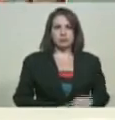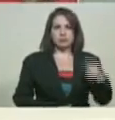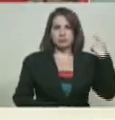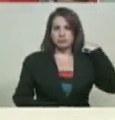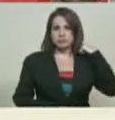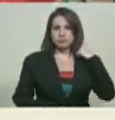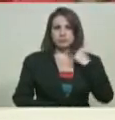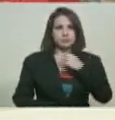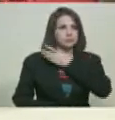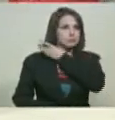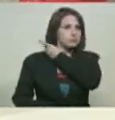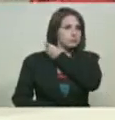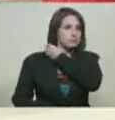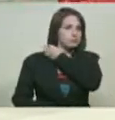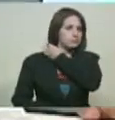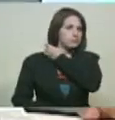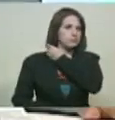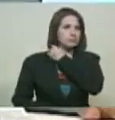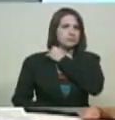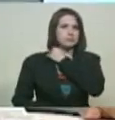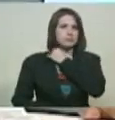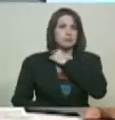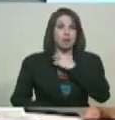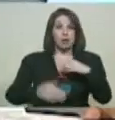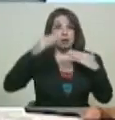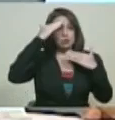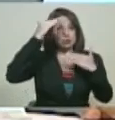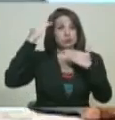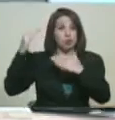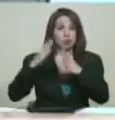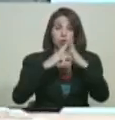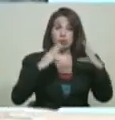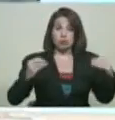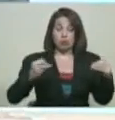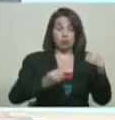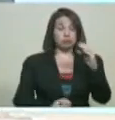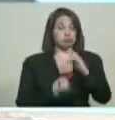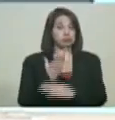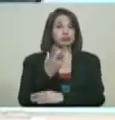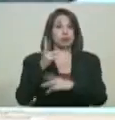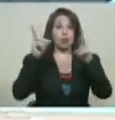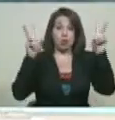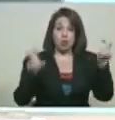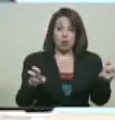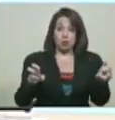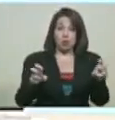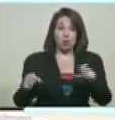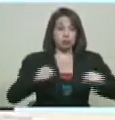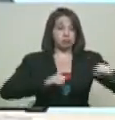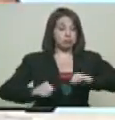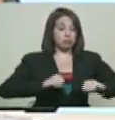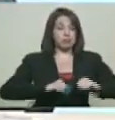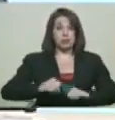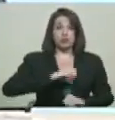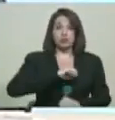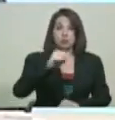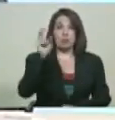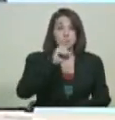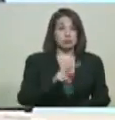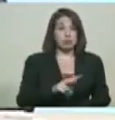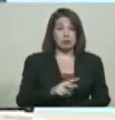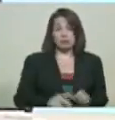yo saludo y le doy la bienvenida al surgimiento de ese experimento hermoso llamado el movimiento somos venezuela extraordinario